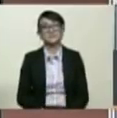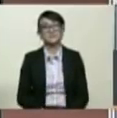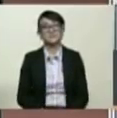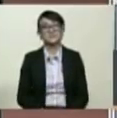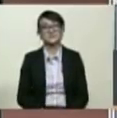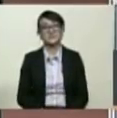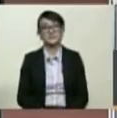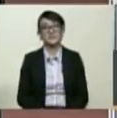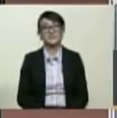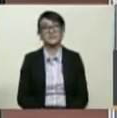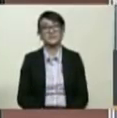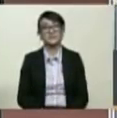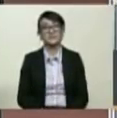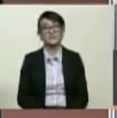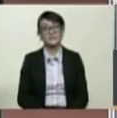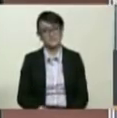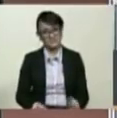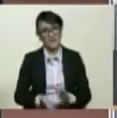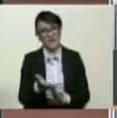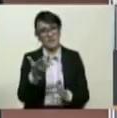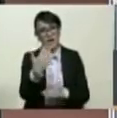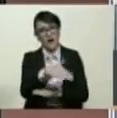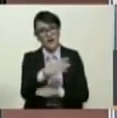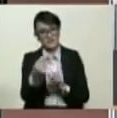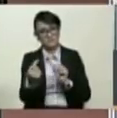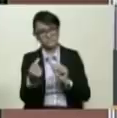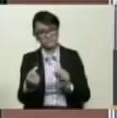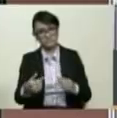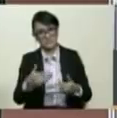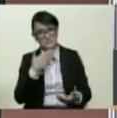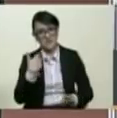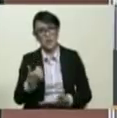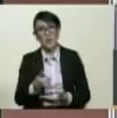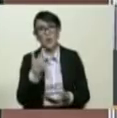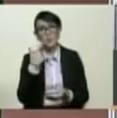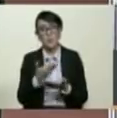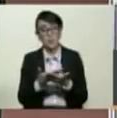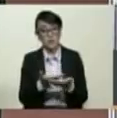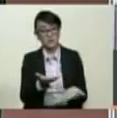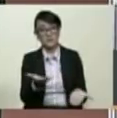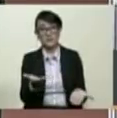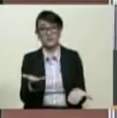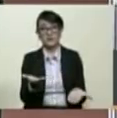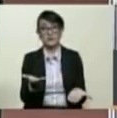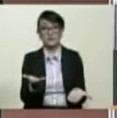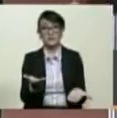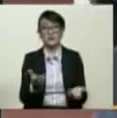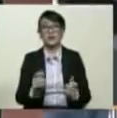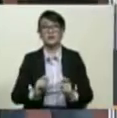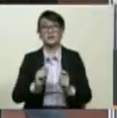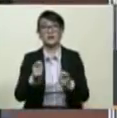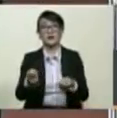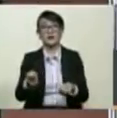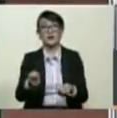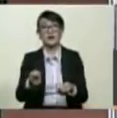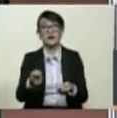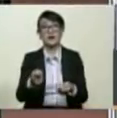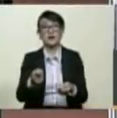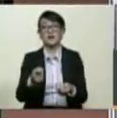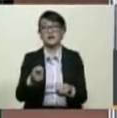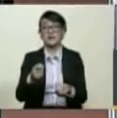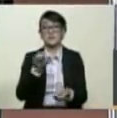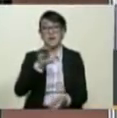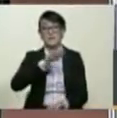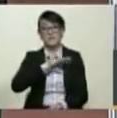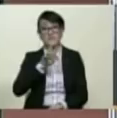no. Váyase para la calle y ahí debatimos entre la propuesta suya, que es la propuesta de entregar el país a un señor